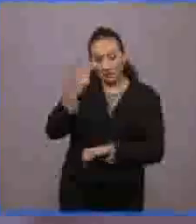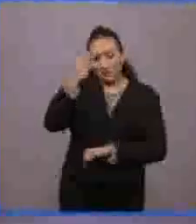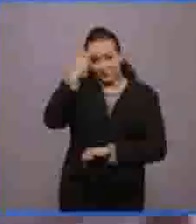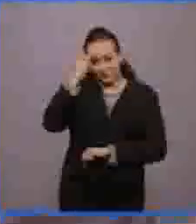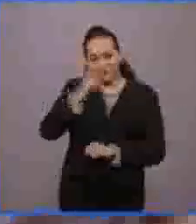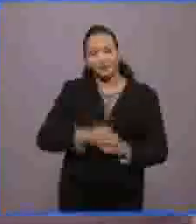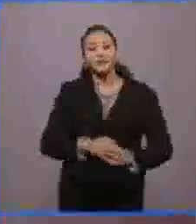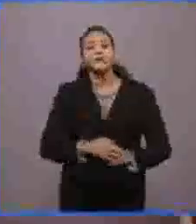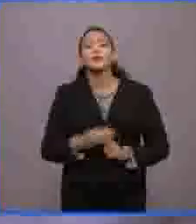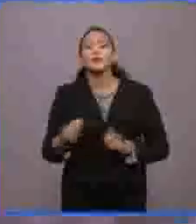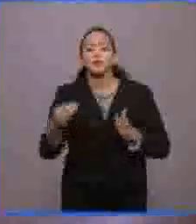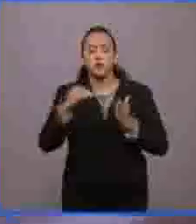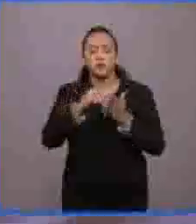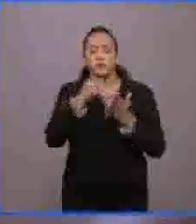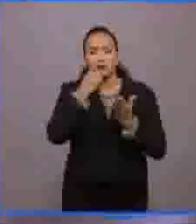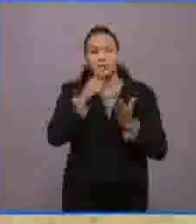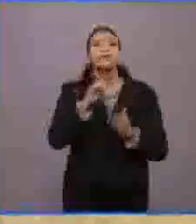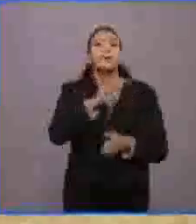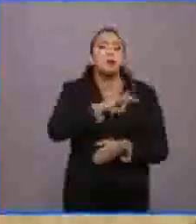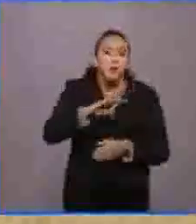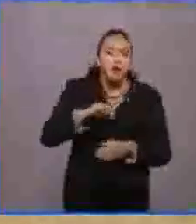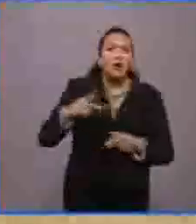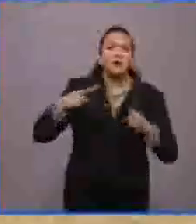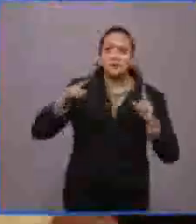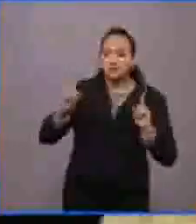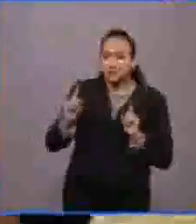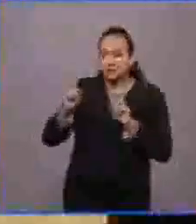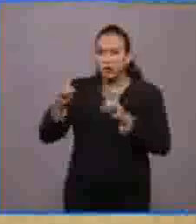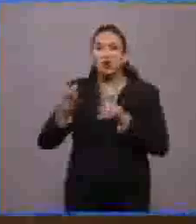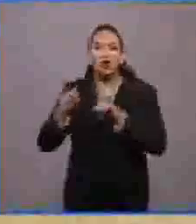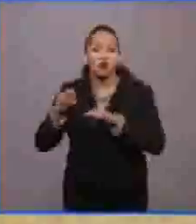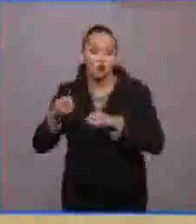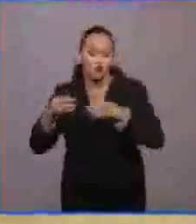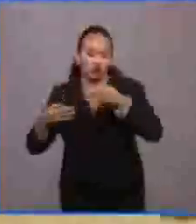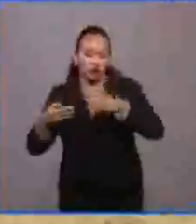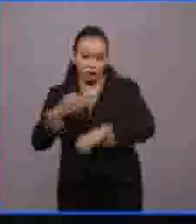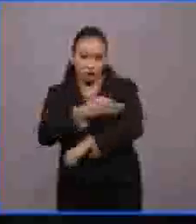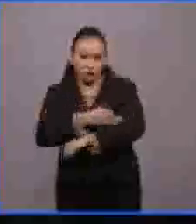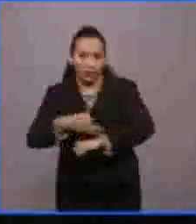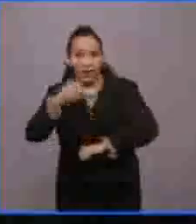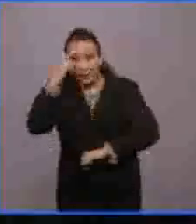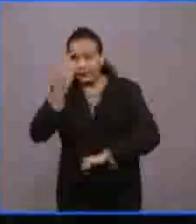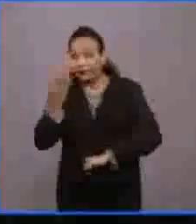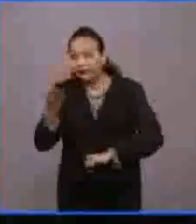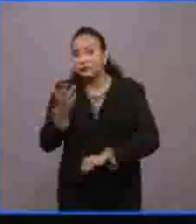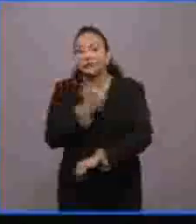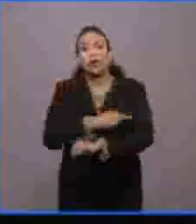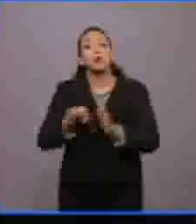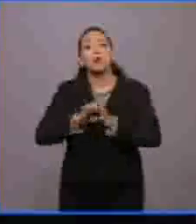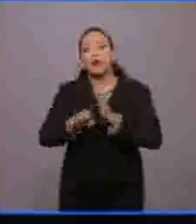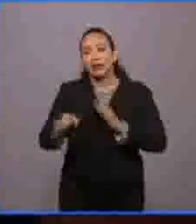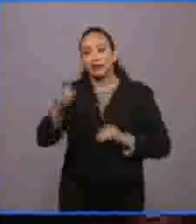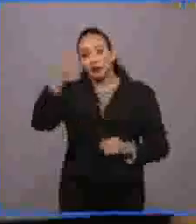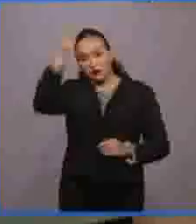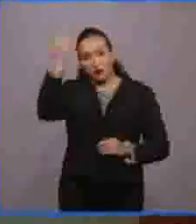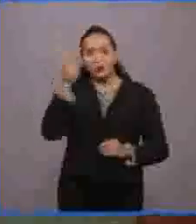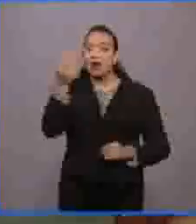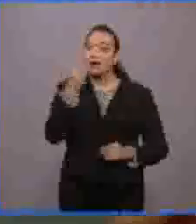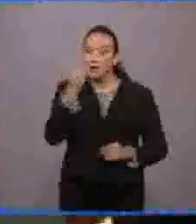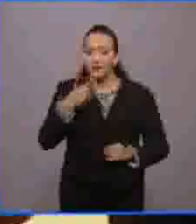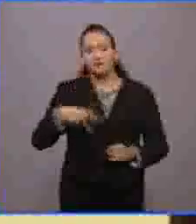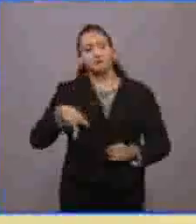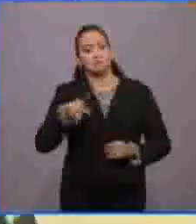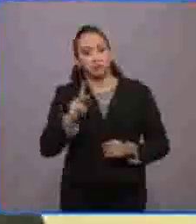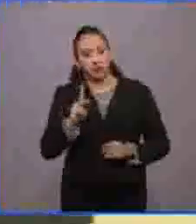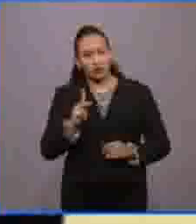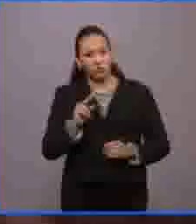Potosí establece que se podrá acudir ante la autoridad familiar para solicitar cualquier gestión en materia de alimentos sin que para ello se